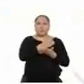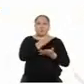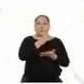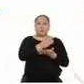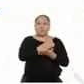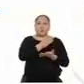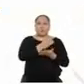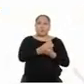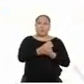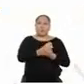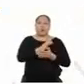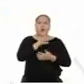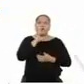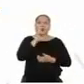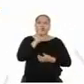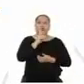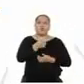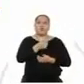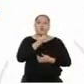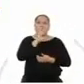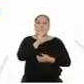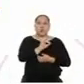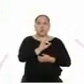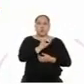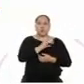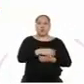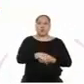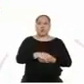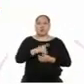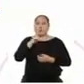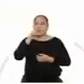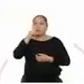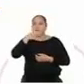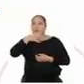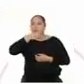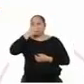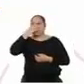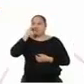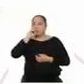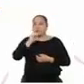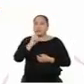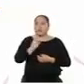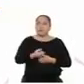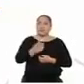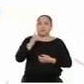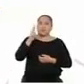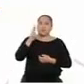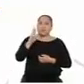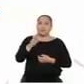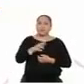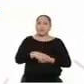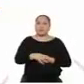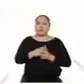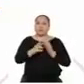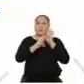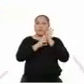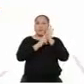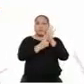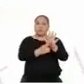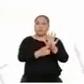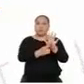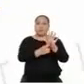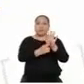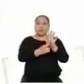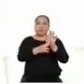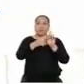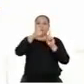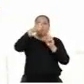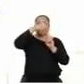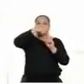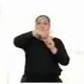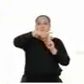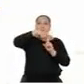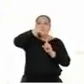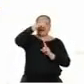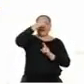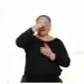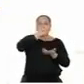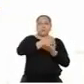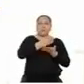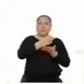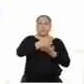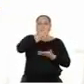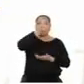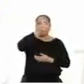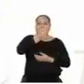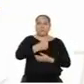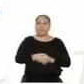de leche nos aporta 8,8 gramos y una manzana 0,3. Representando el número de taza de leche con la